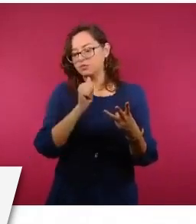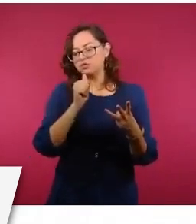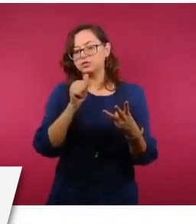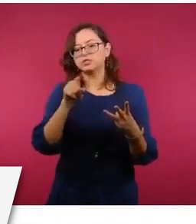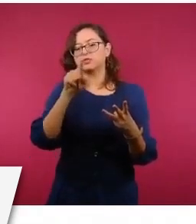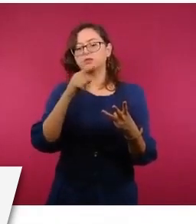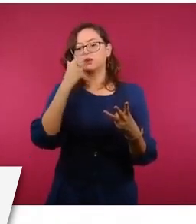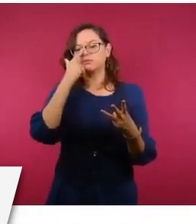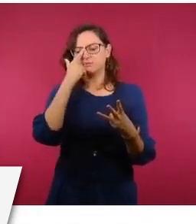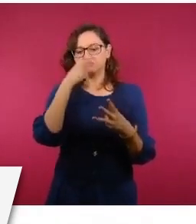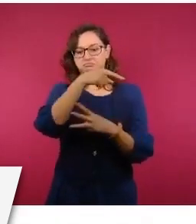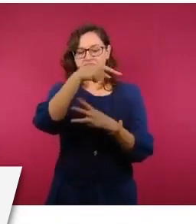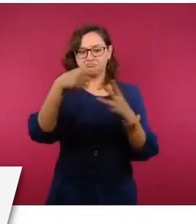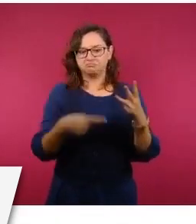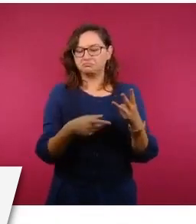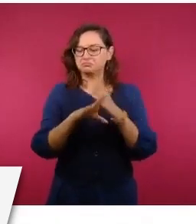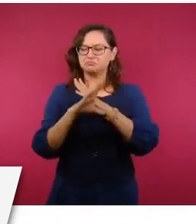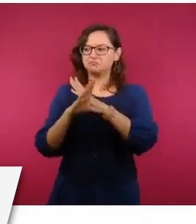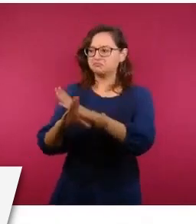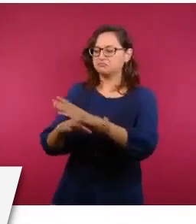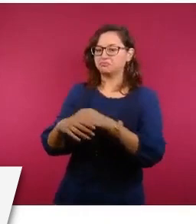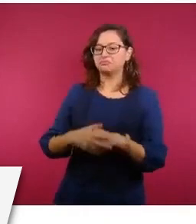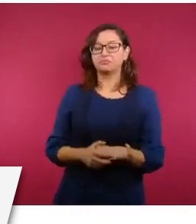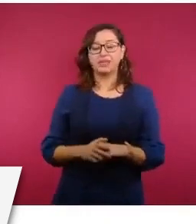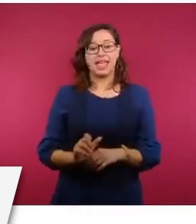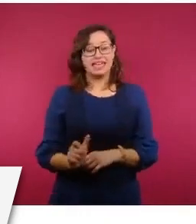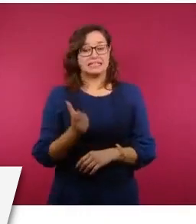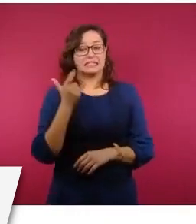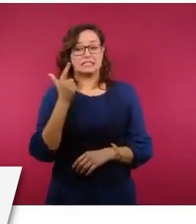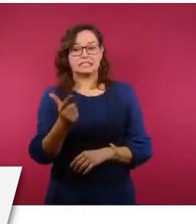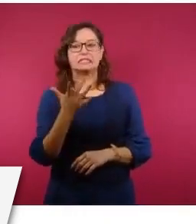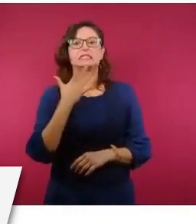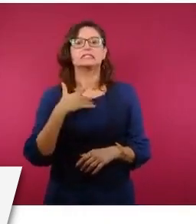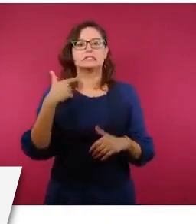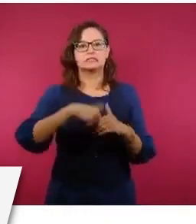7 gasolineras con irregularidades, 20 bombas inmovilizadas.